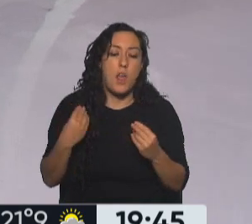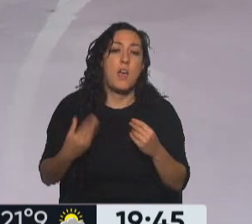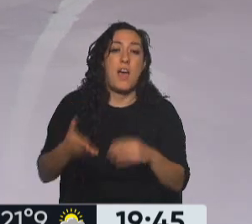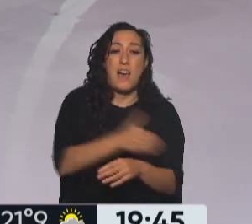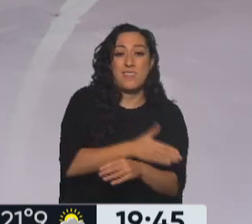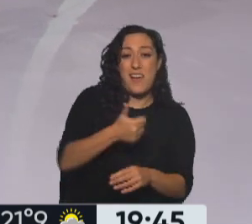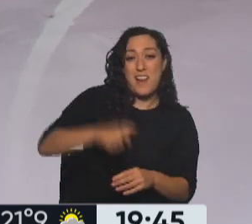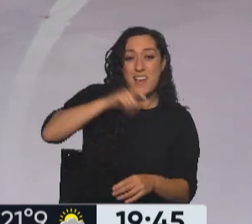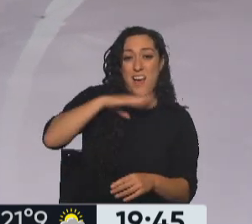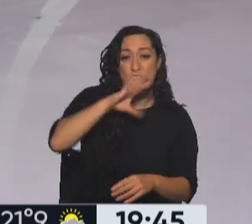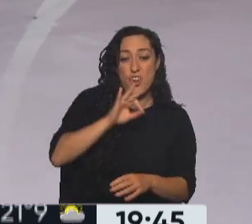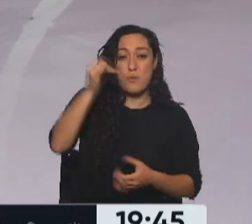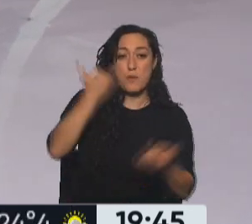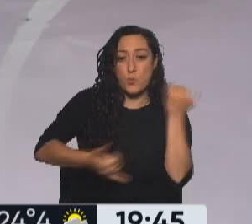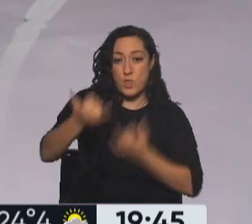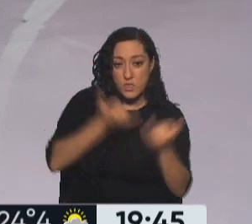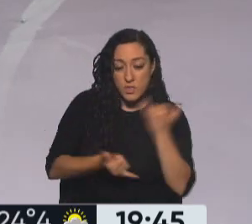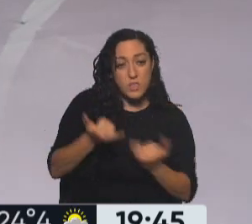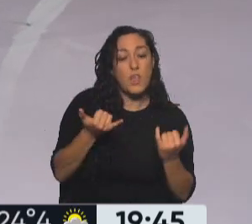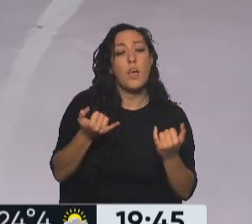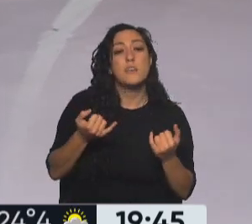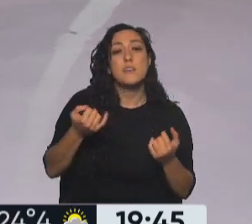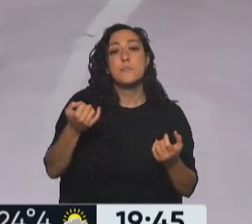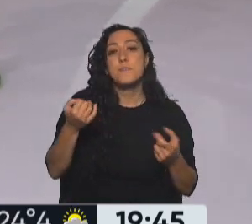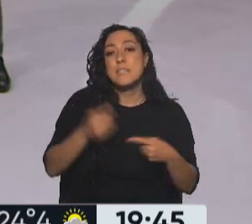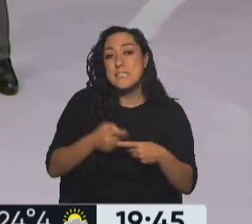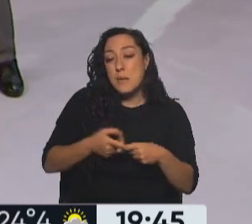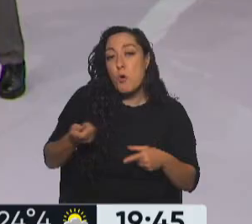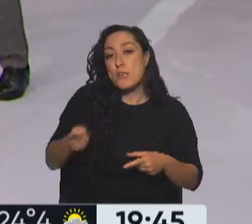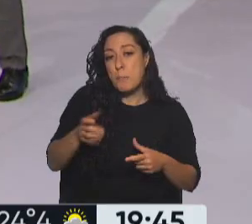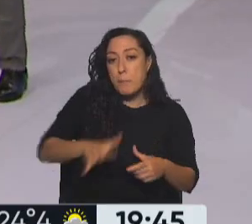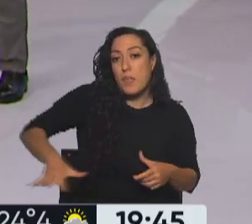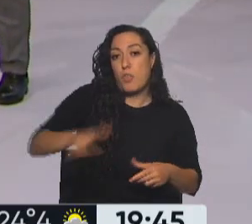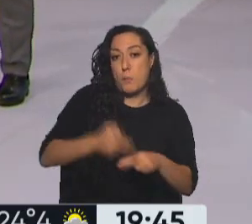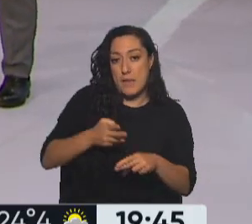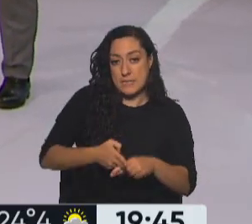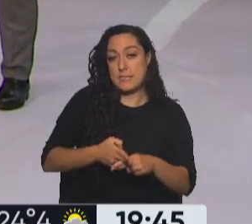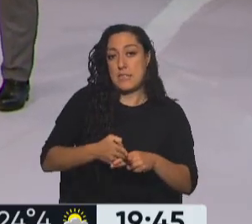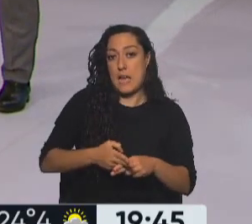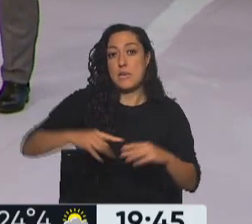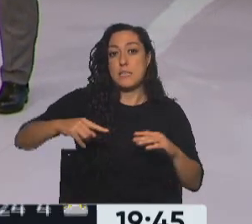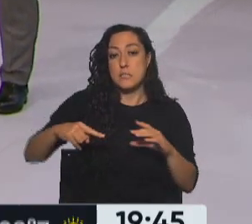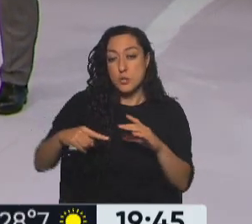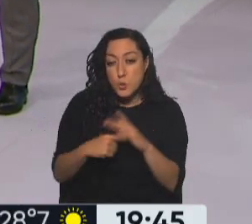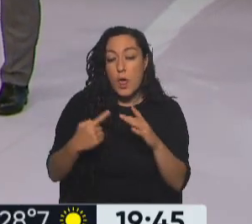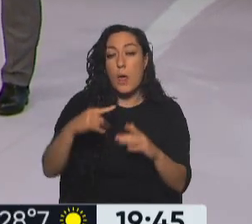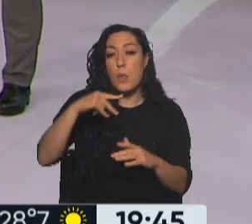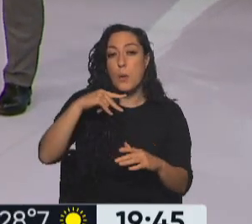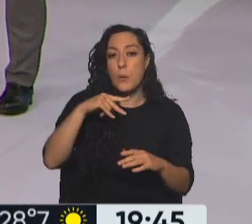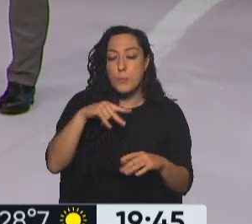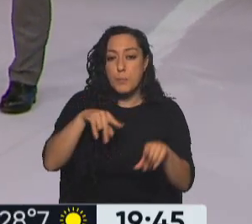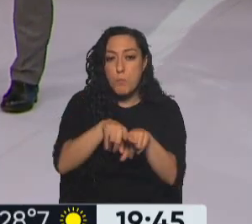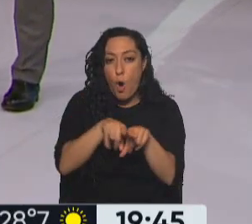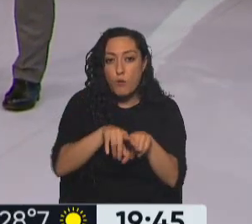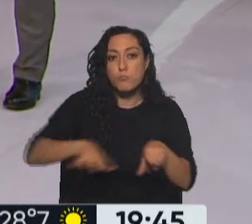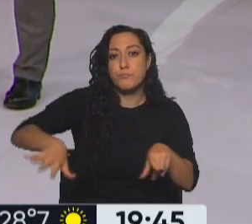anticipaba recién que va a hacer cuando termine la ceremonia en la Plaza de San Pedro. Desde Ciudad del Vaticano va a ser un